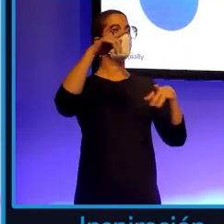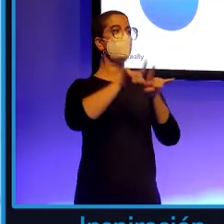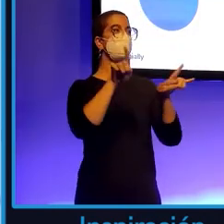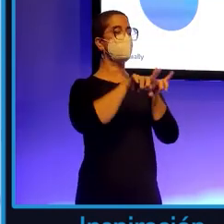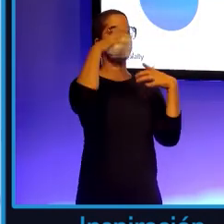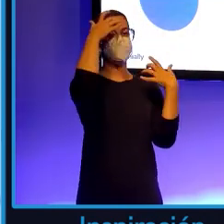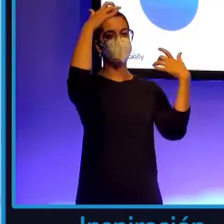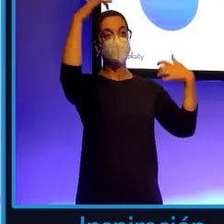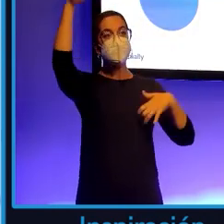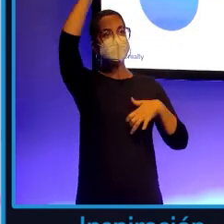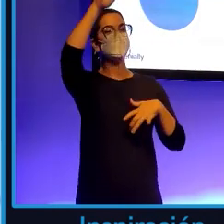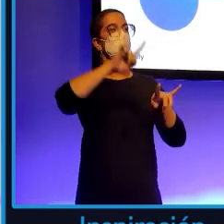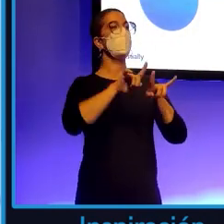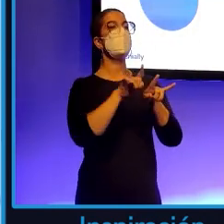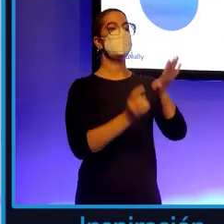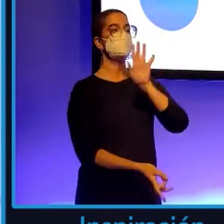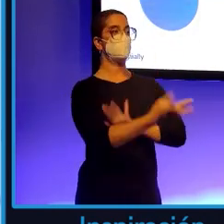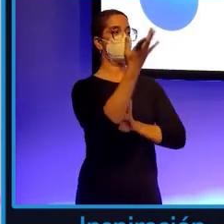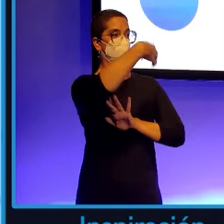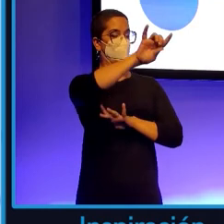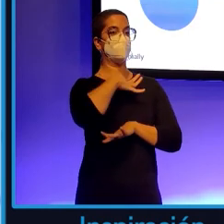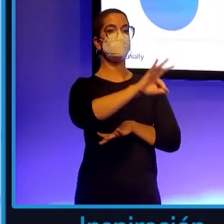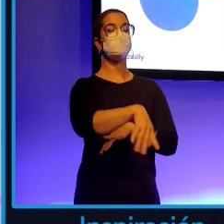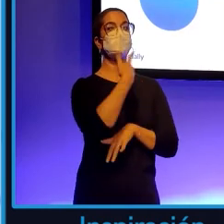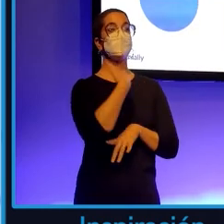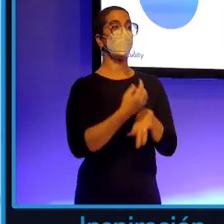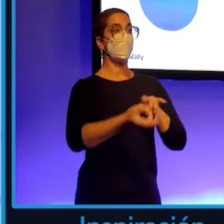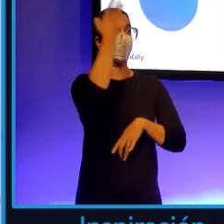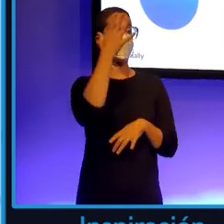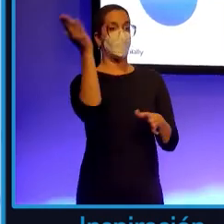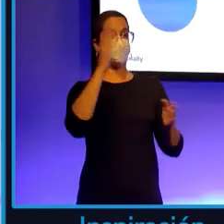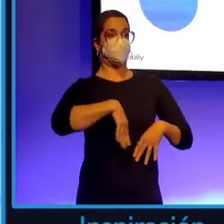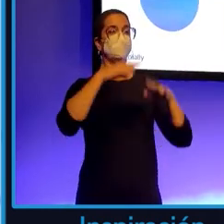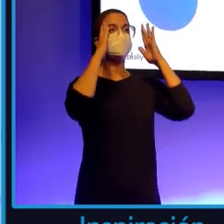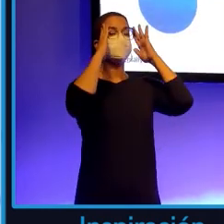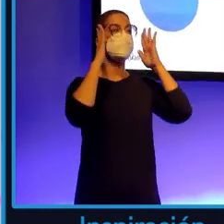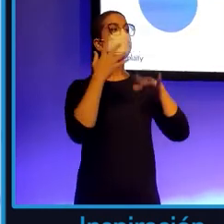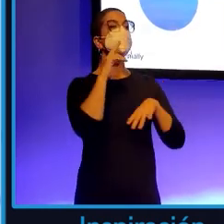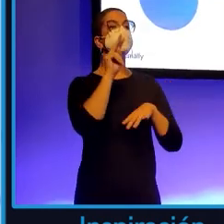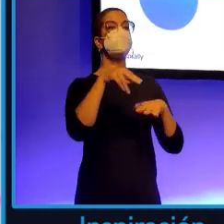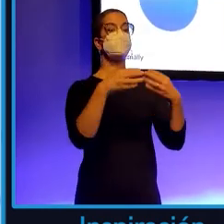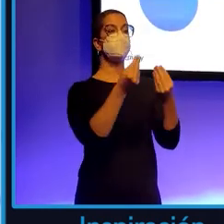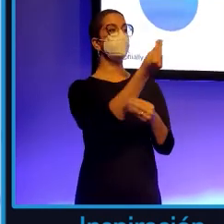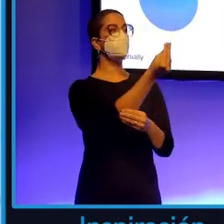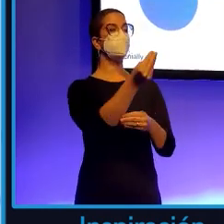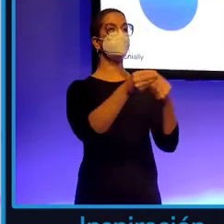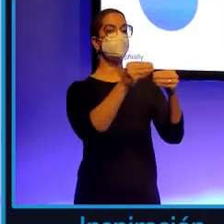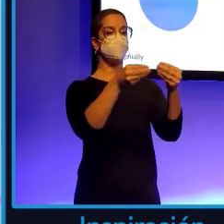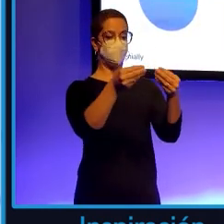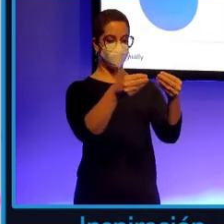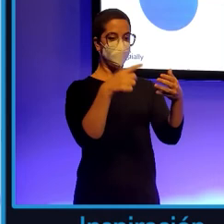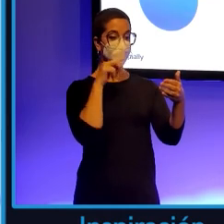y eso es crear y a lo mejor cuál que produce después haber dicho de qué es que yo no soy creativo pero miren sus manos y miren la capacidad creativa que habéis podido